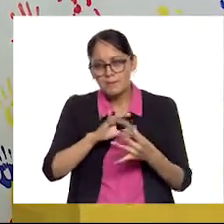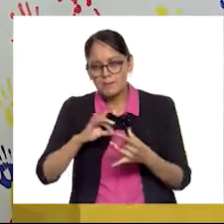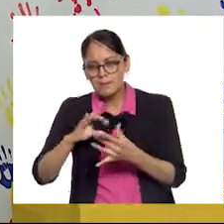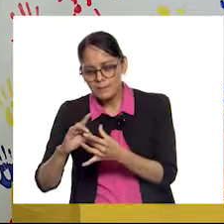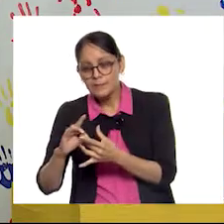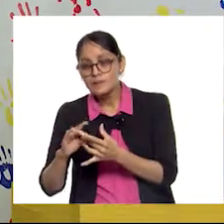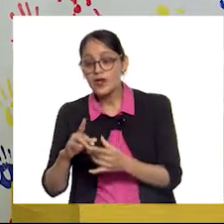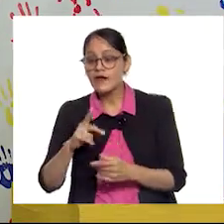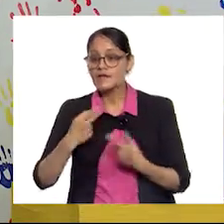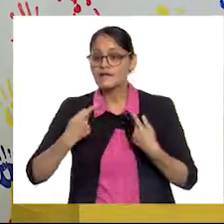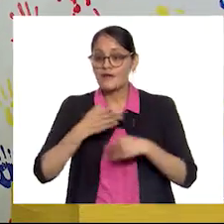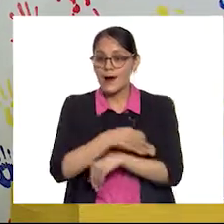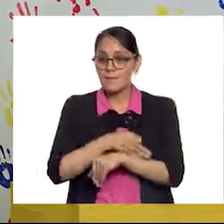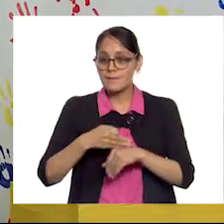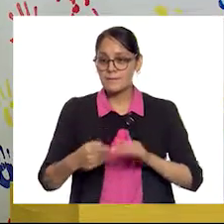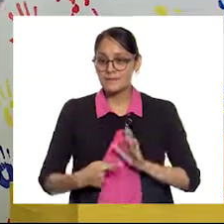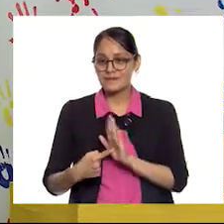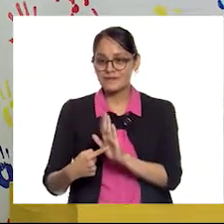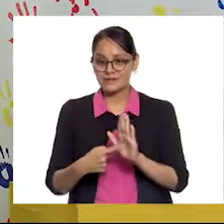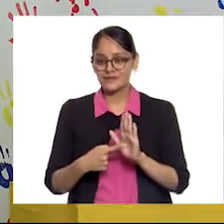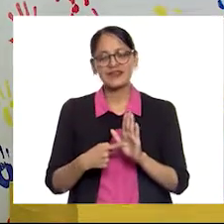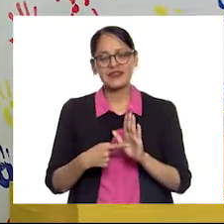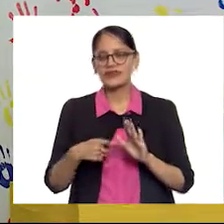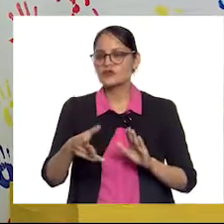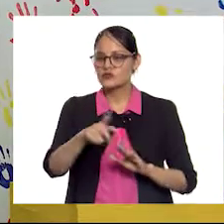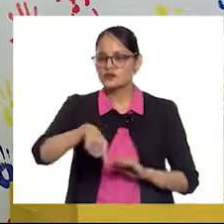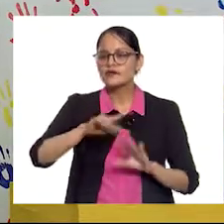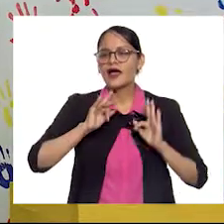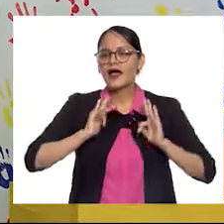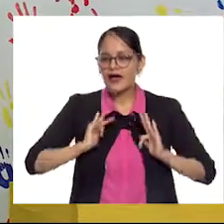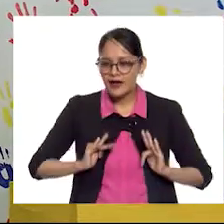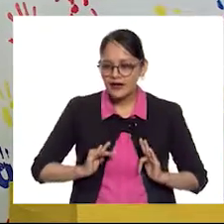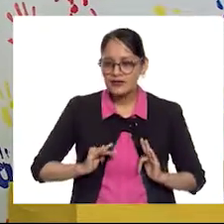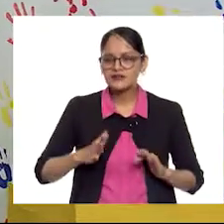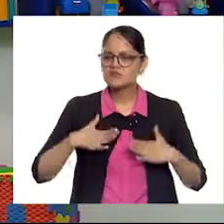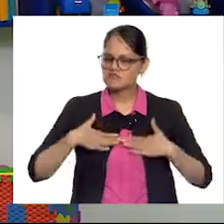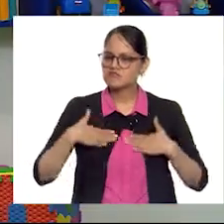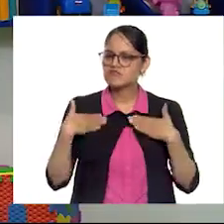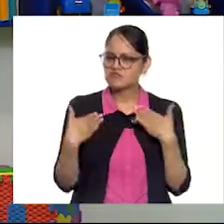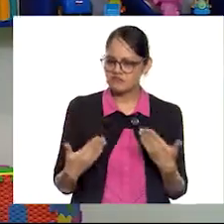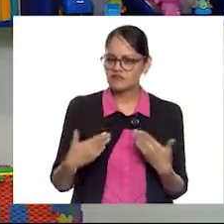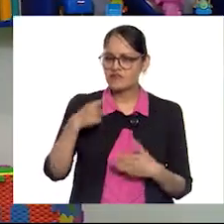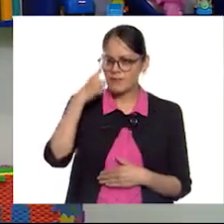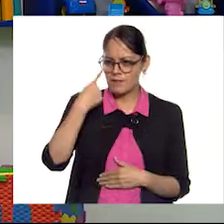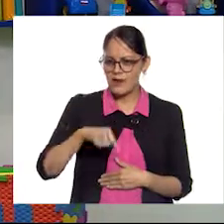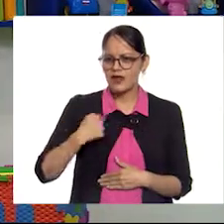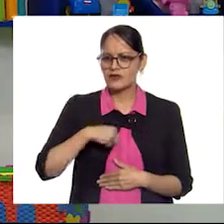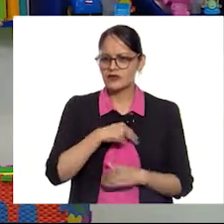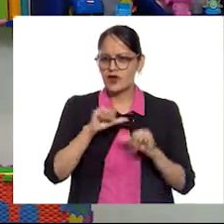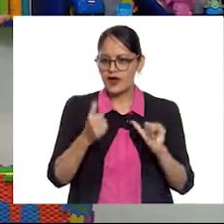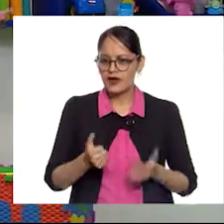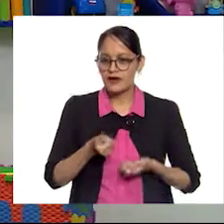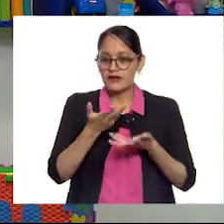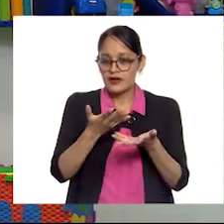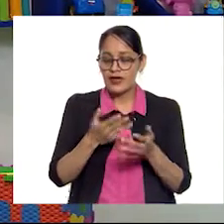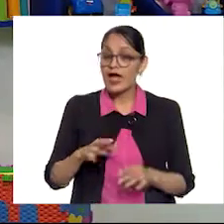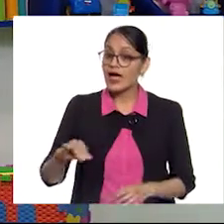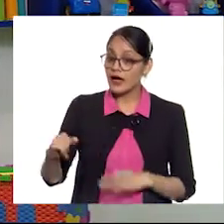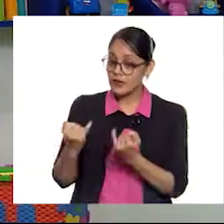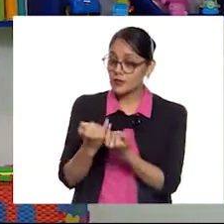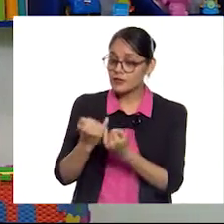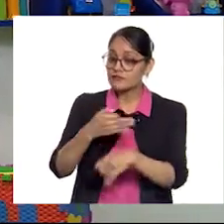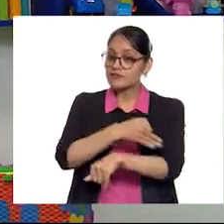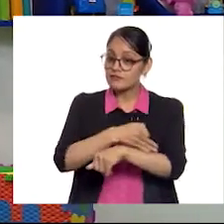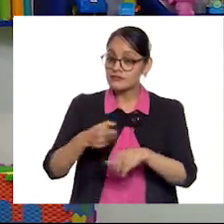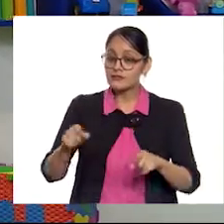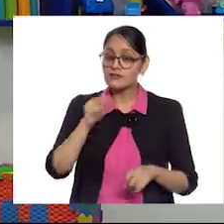poderla presentar a nuestra familia. Entonces es muy importante que nos relajemos, que tengamos confianza para poder realizar la actividad. ¿O por qué no que los miembros de la